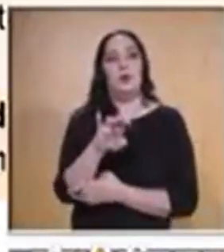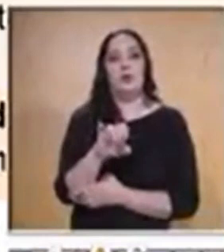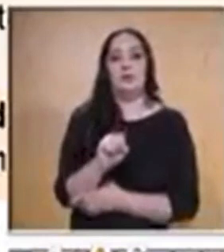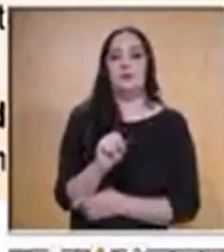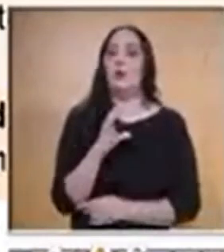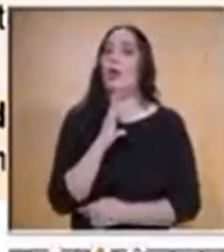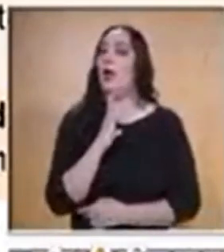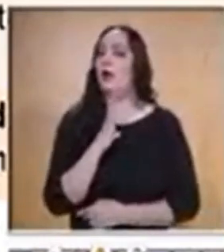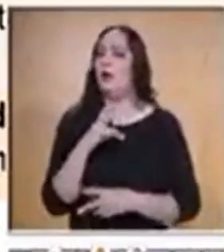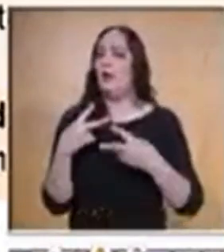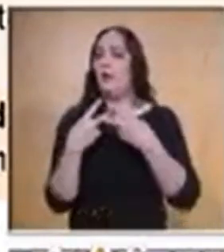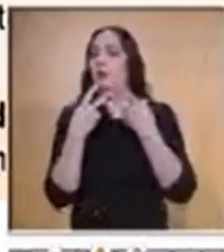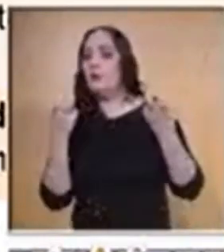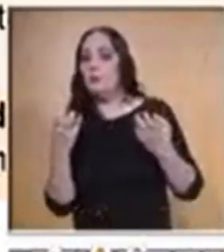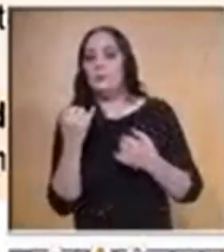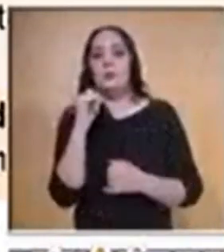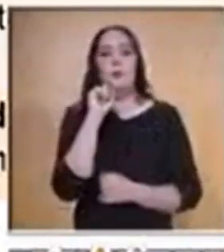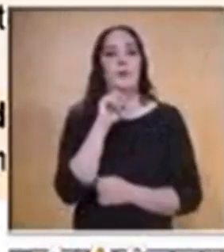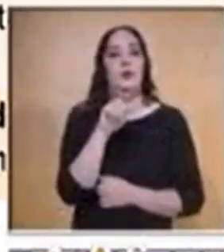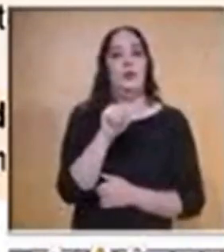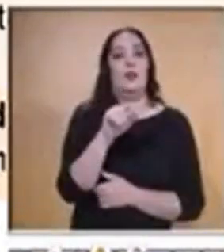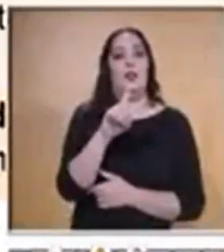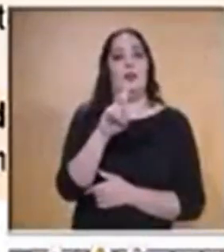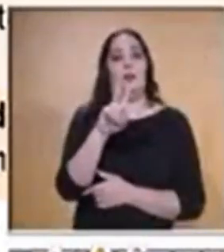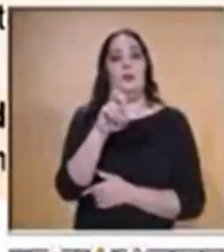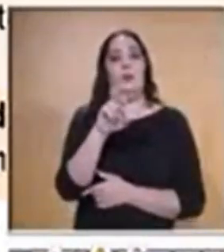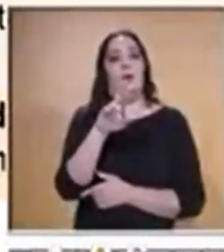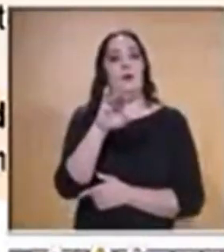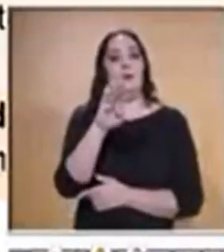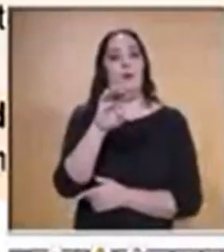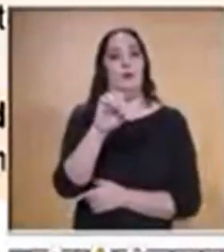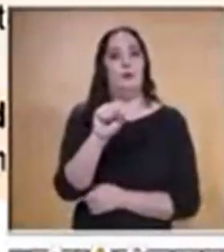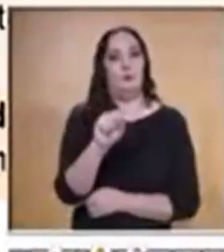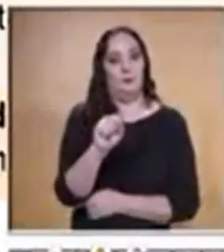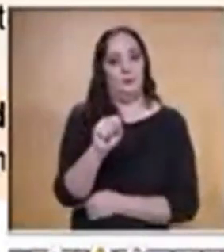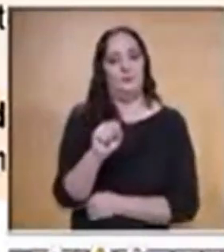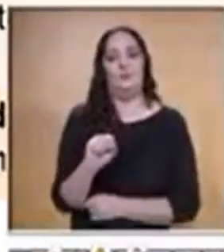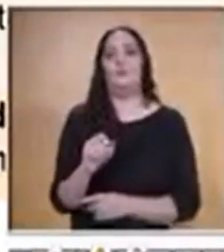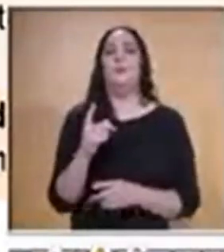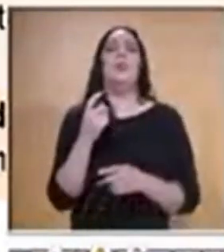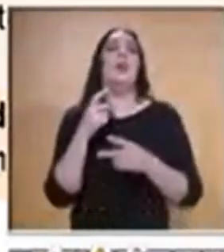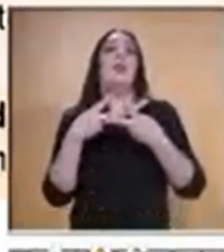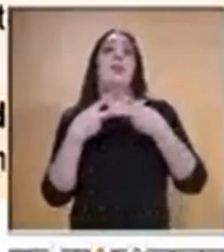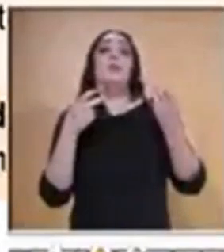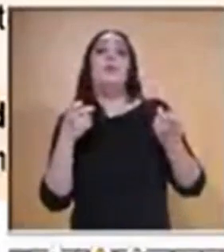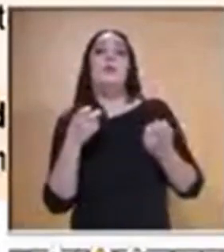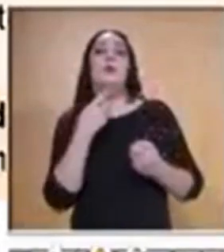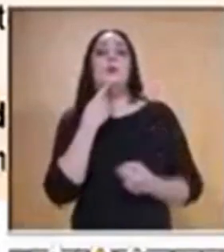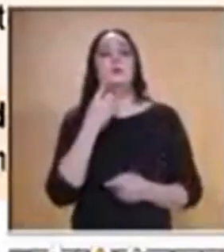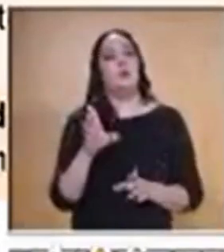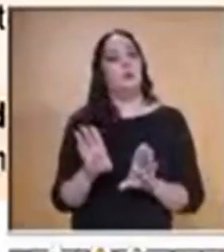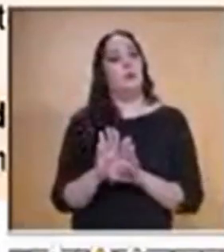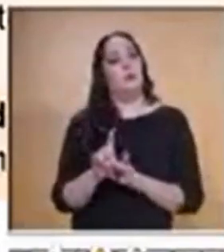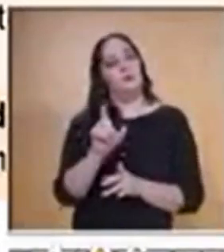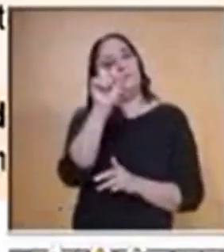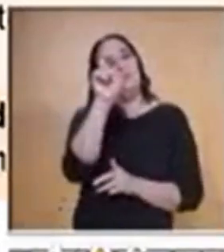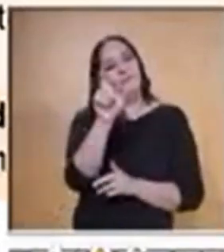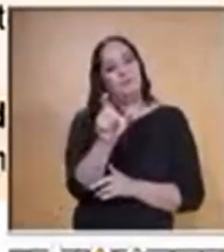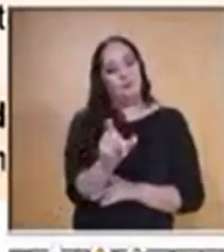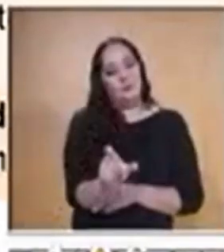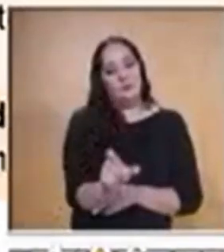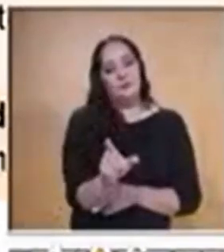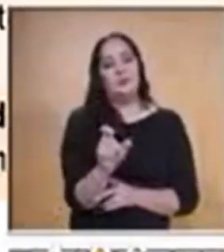son contenidos importantes que el día de hoy nos vamos a enfocar. El adjetivo expresa características o propiedades del